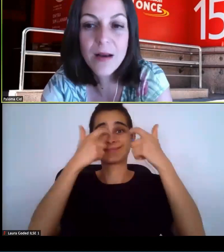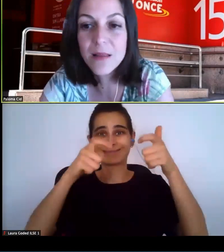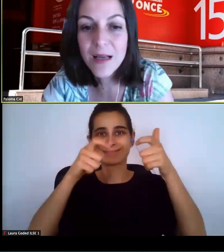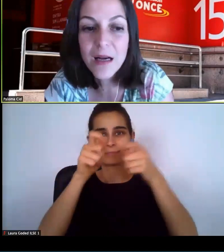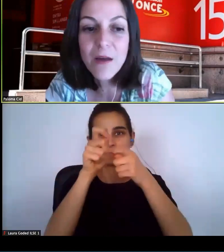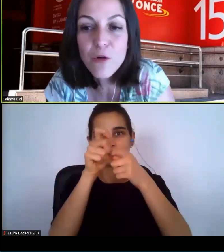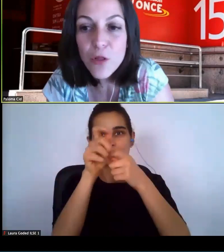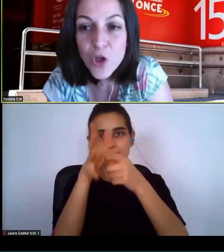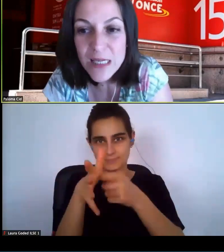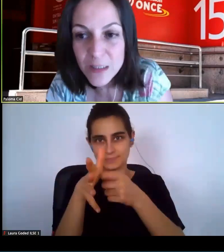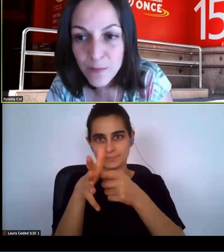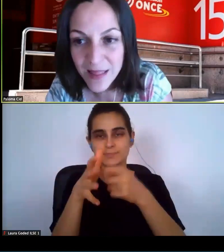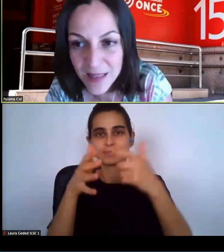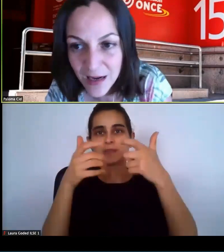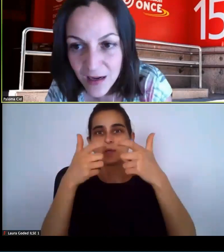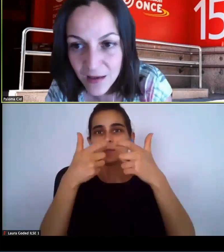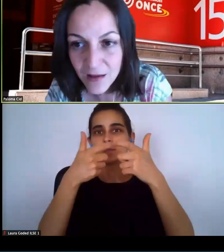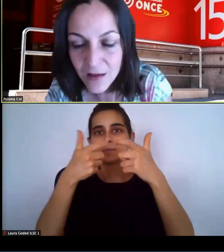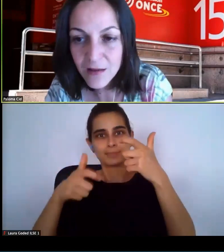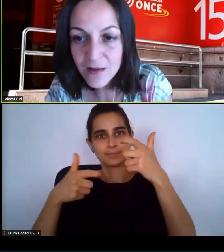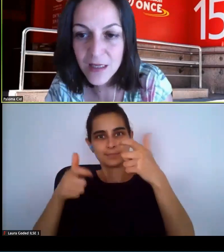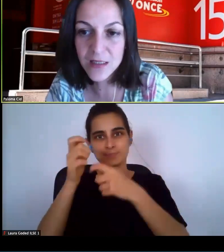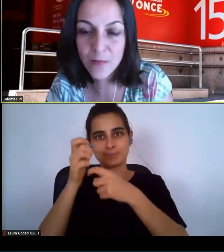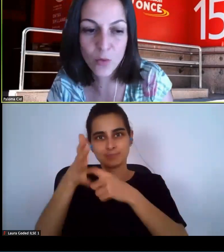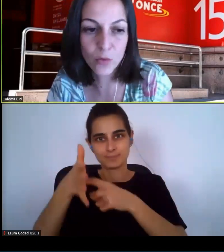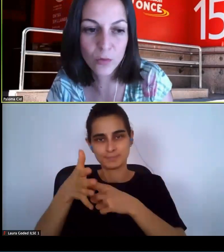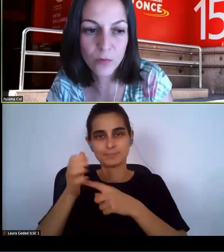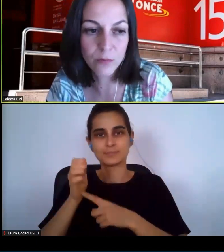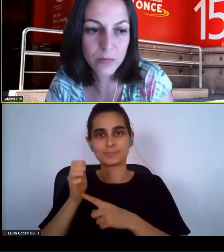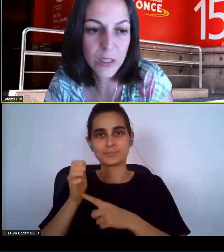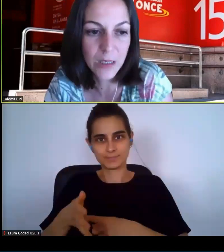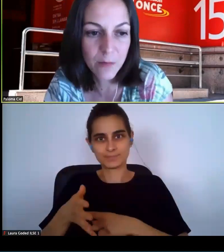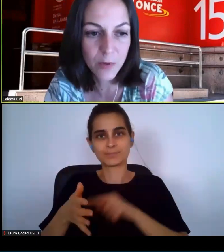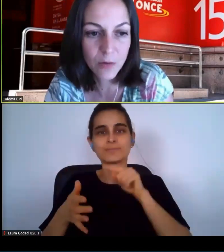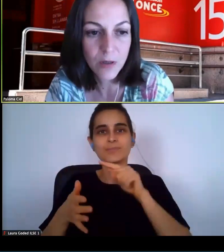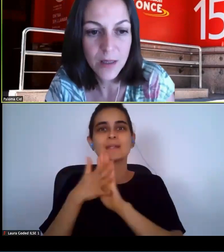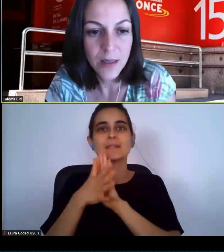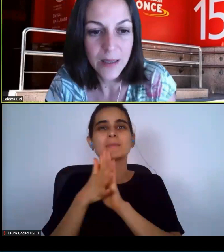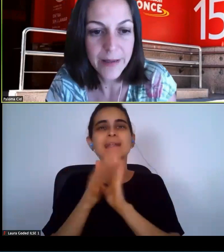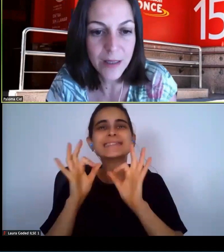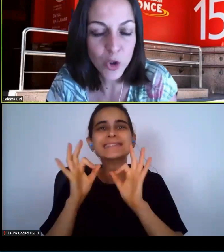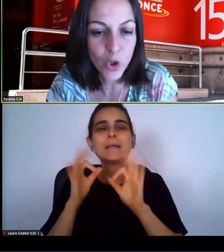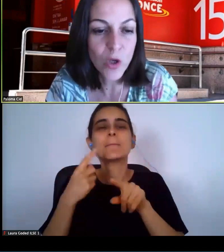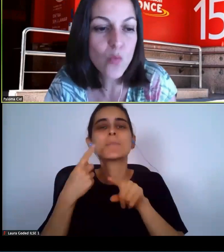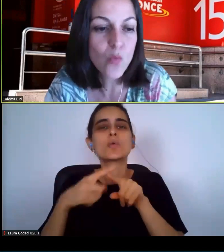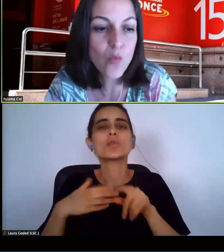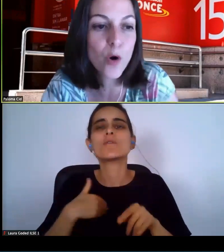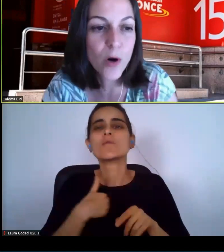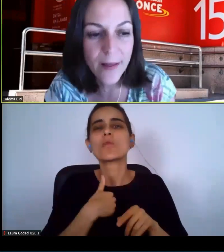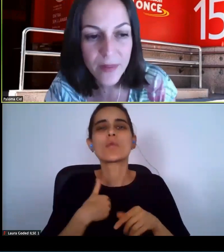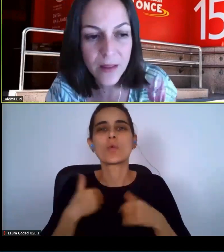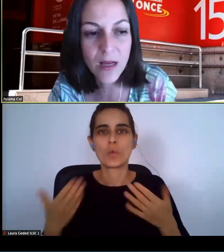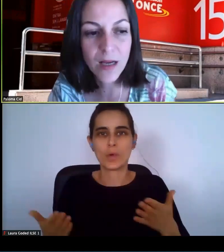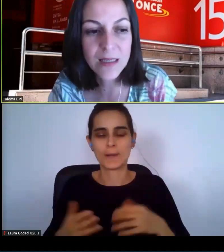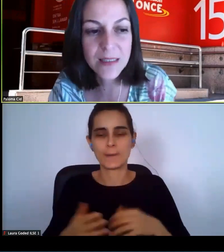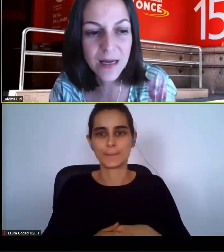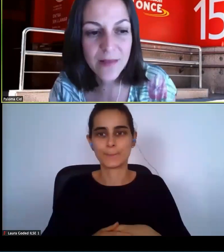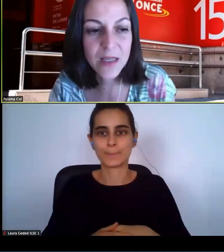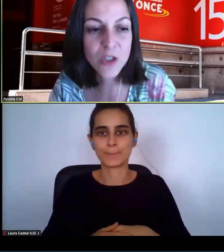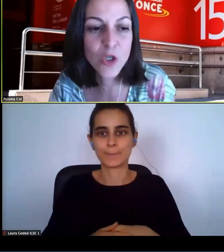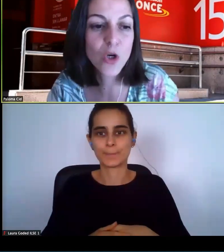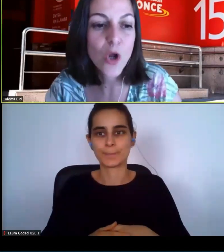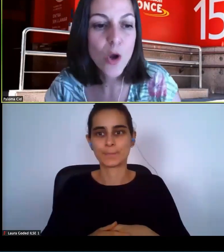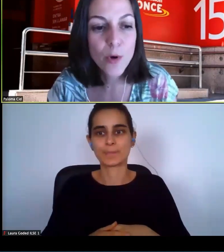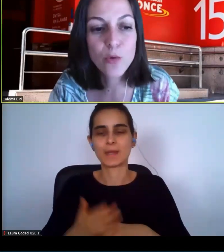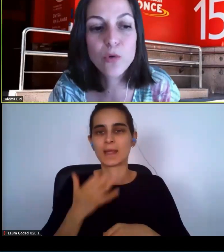van a indicar la función especial de ese producto. Por ejemplo, dentro de un grupo grande, de una clase grande,